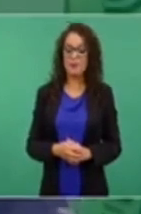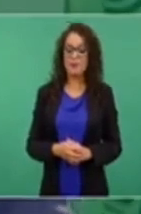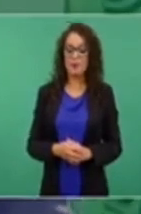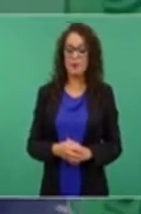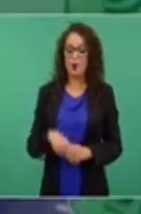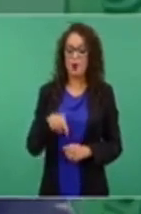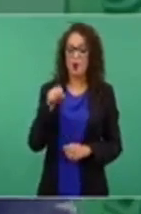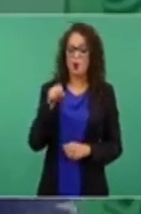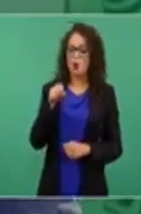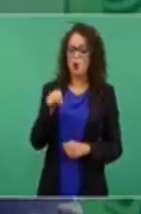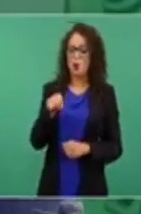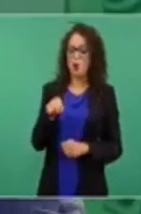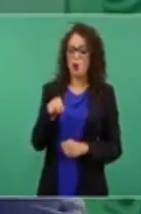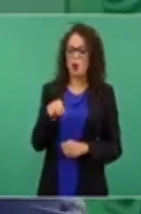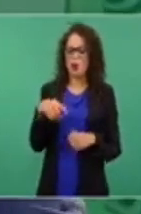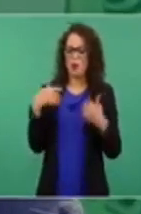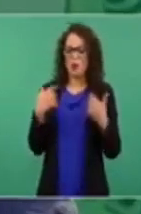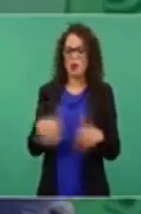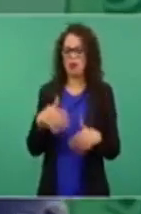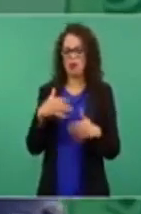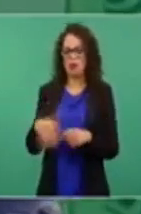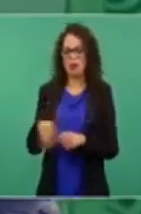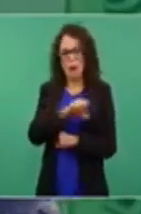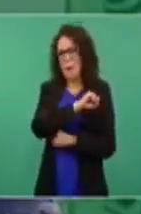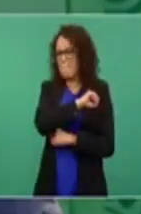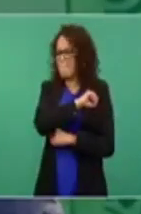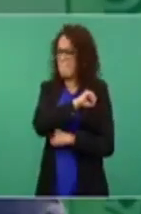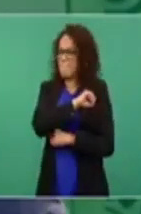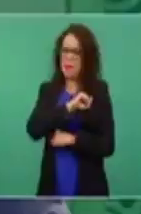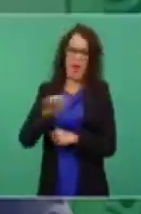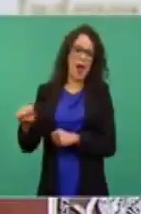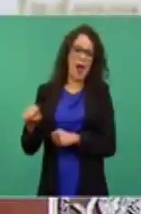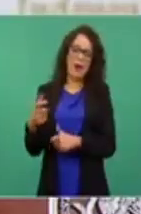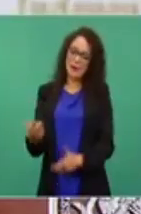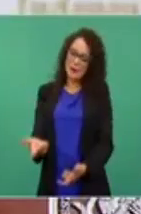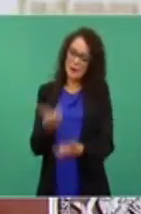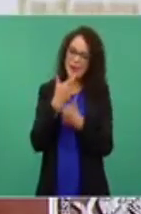casi un malvado, riéndose.